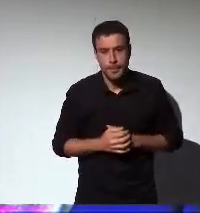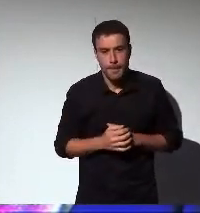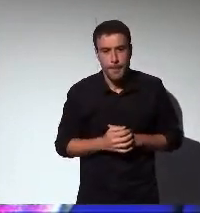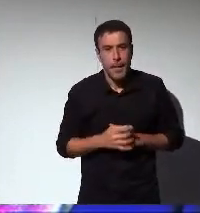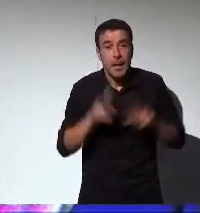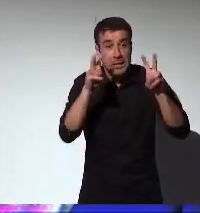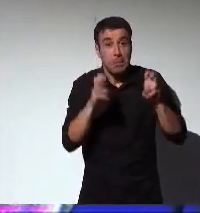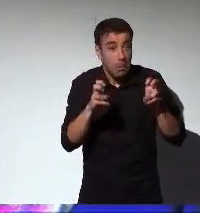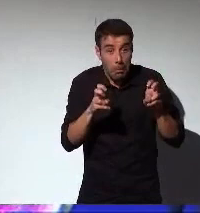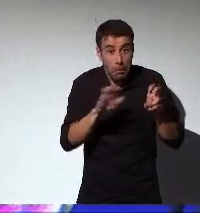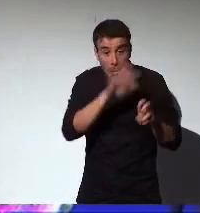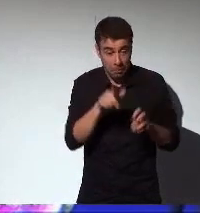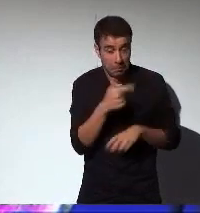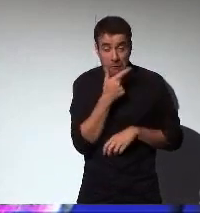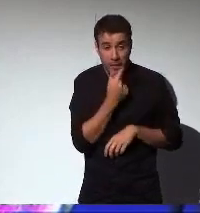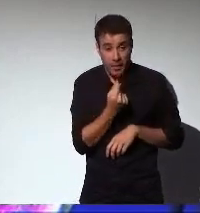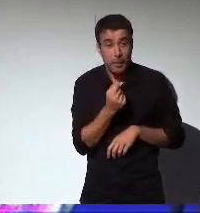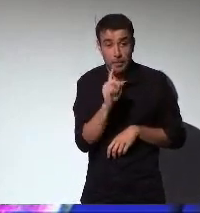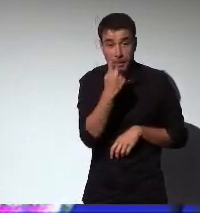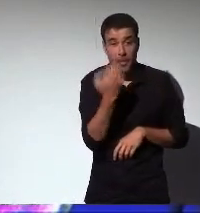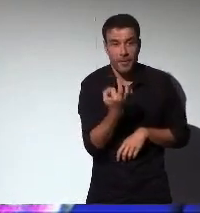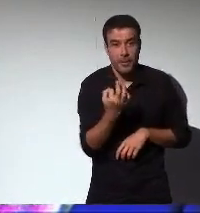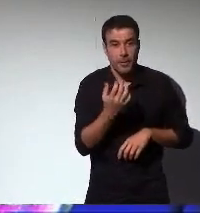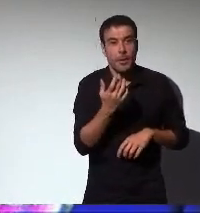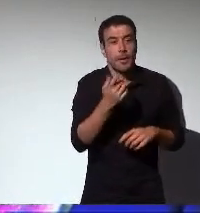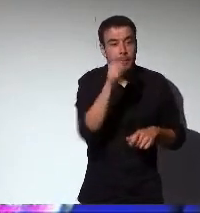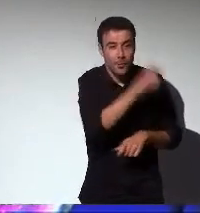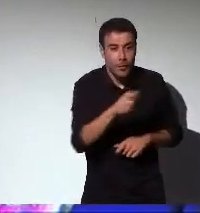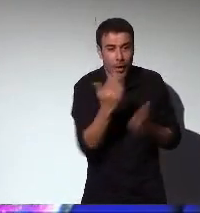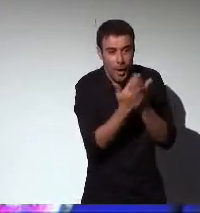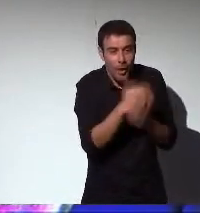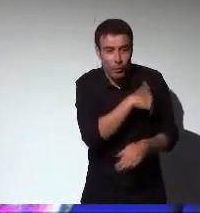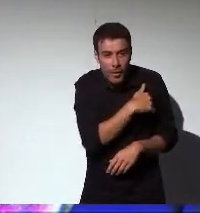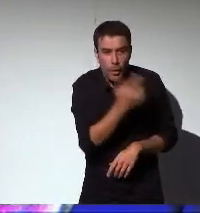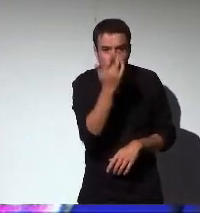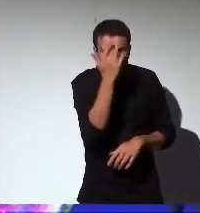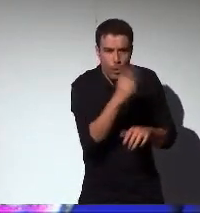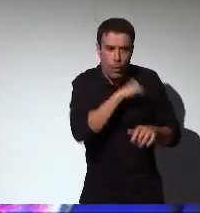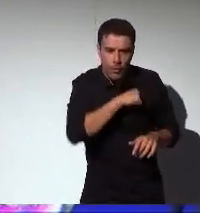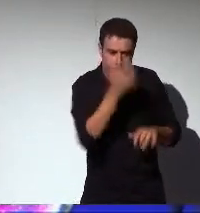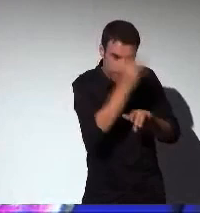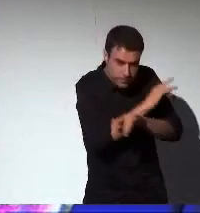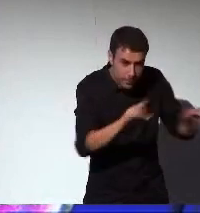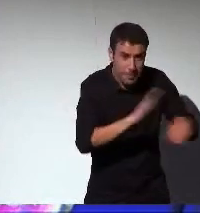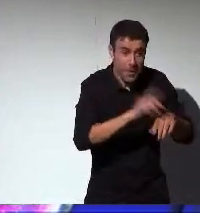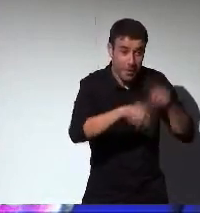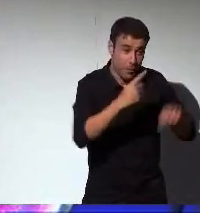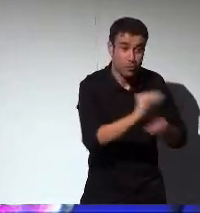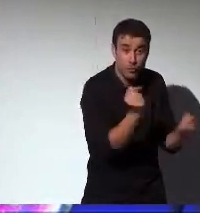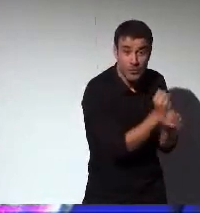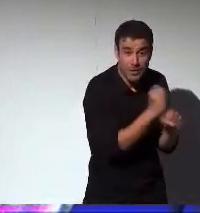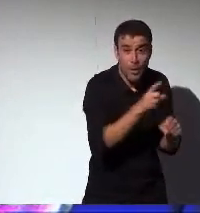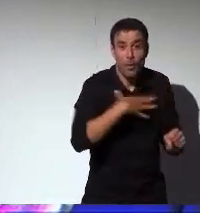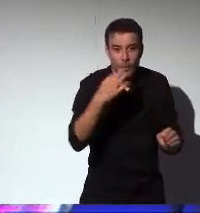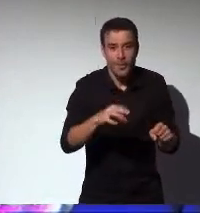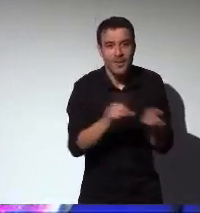parece sencilla. Primero es generar conciencia en nuestros estudiantes para que en su desarrollo profesional posterior